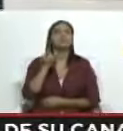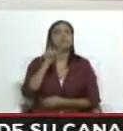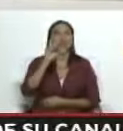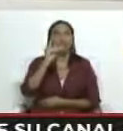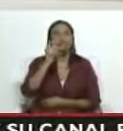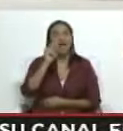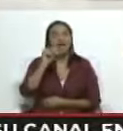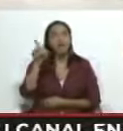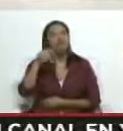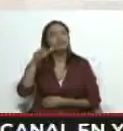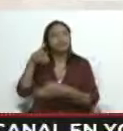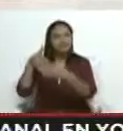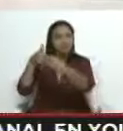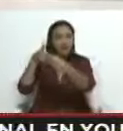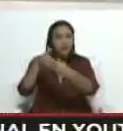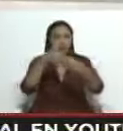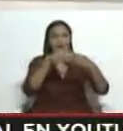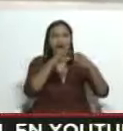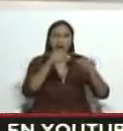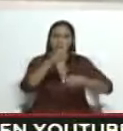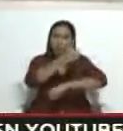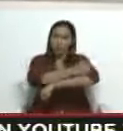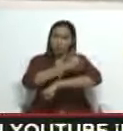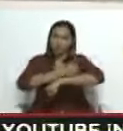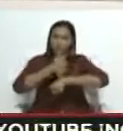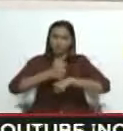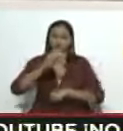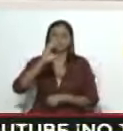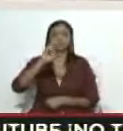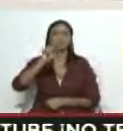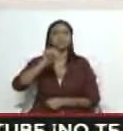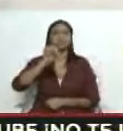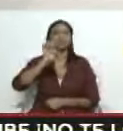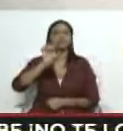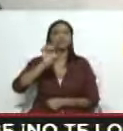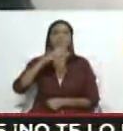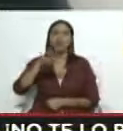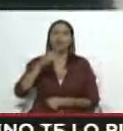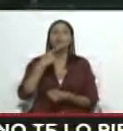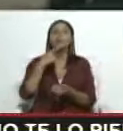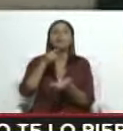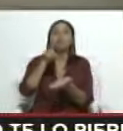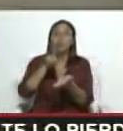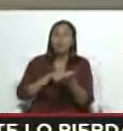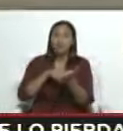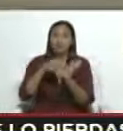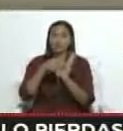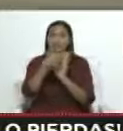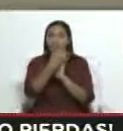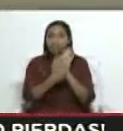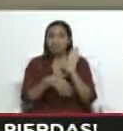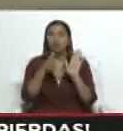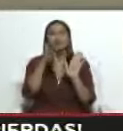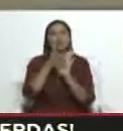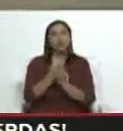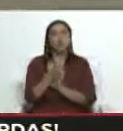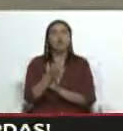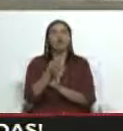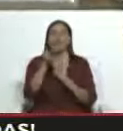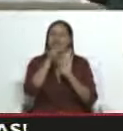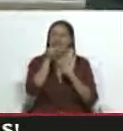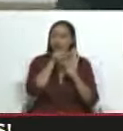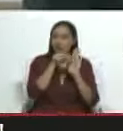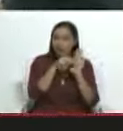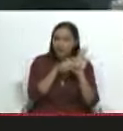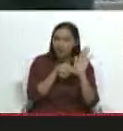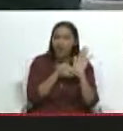pues saluda también a la Junta Directiva del Consejo Nacional Electoral y ya ha cumplido con este requisito que exige el Poder Electoral para